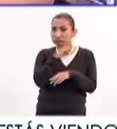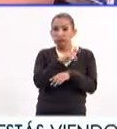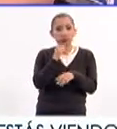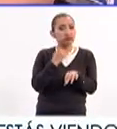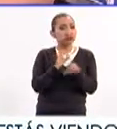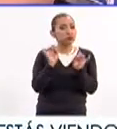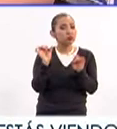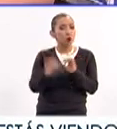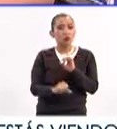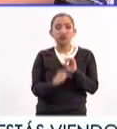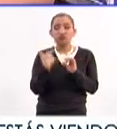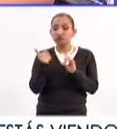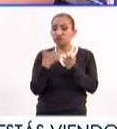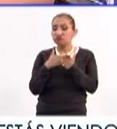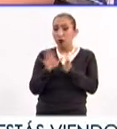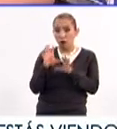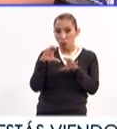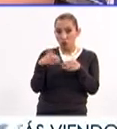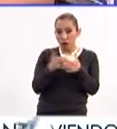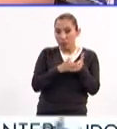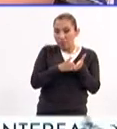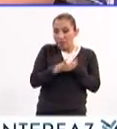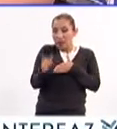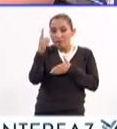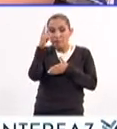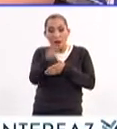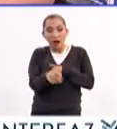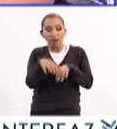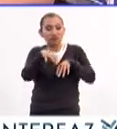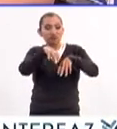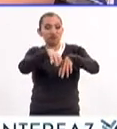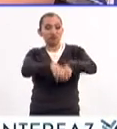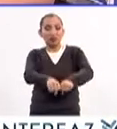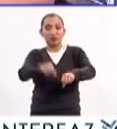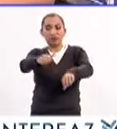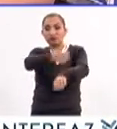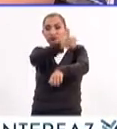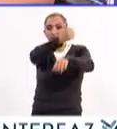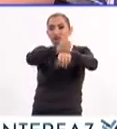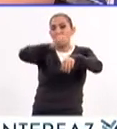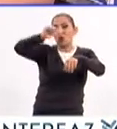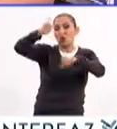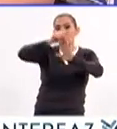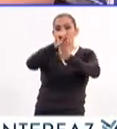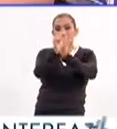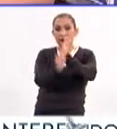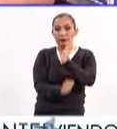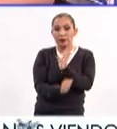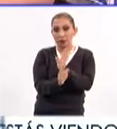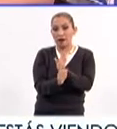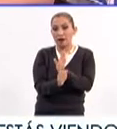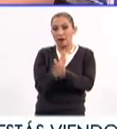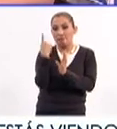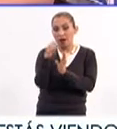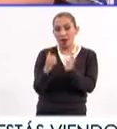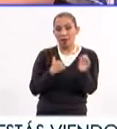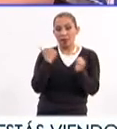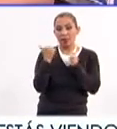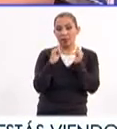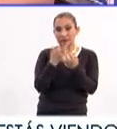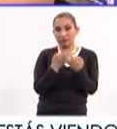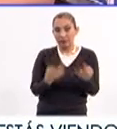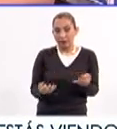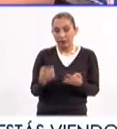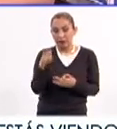de desplazar a unas comunidades para poner o implantar otro sistema para aprovechar la tierra.